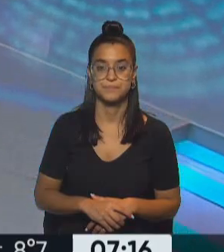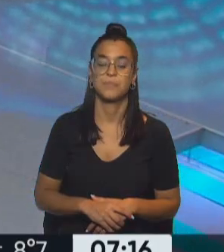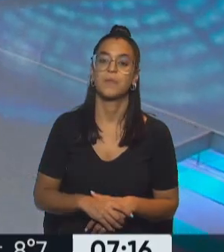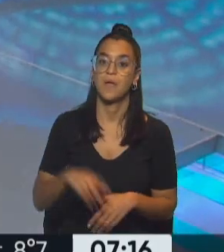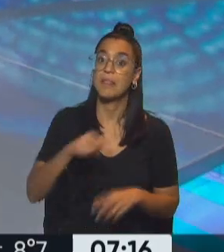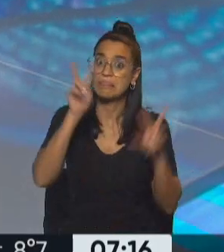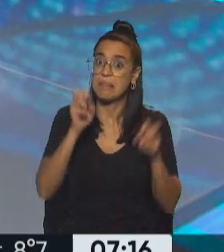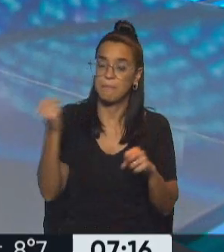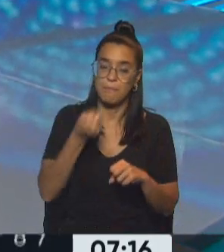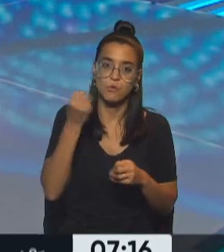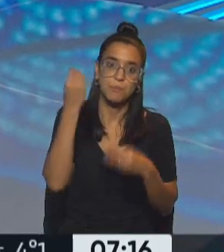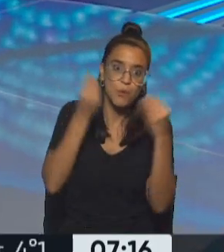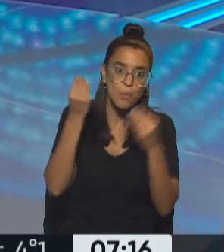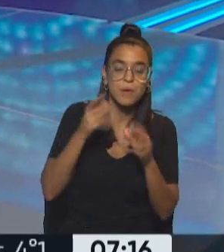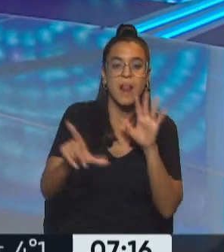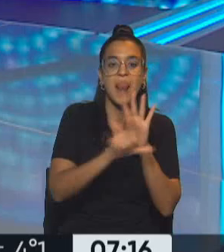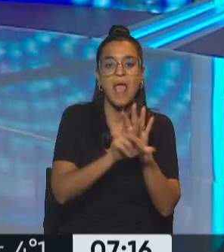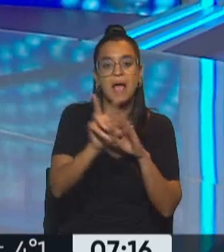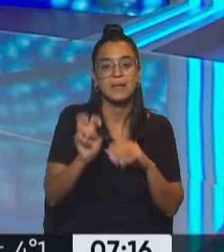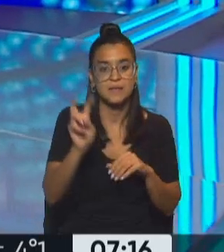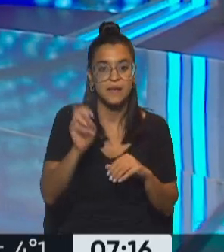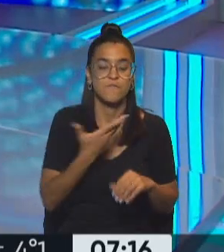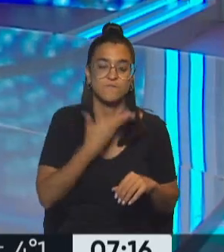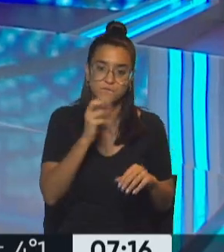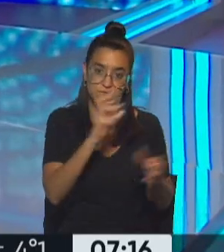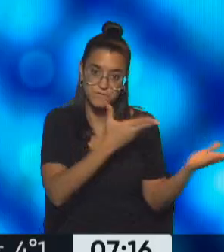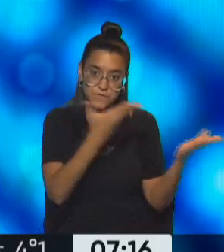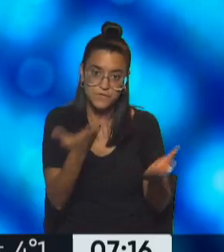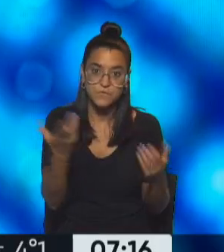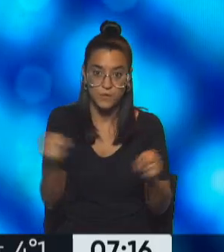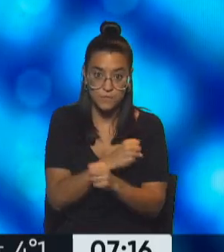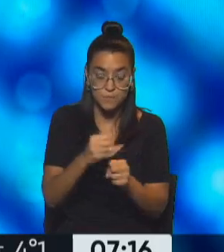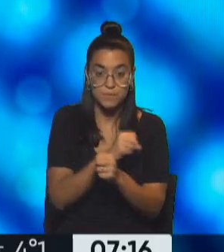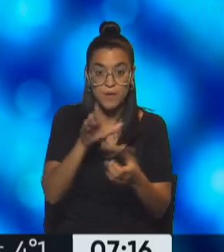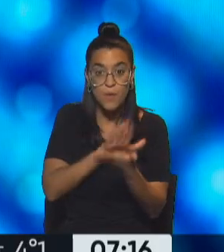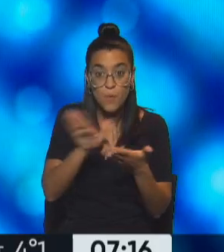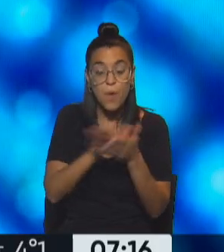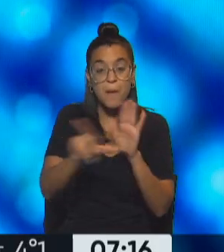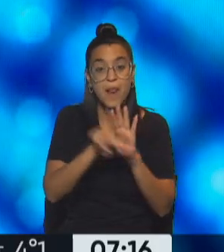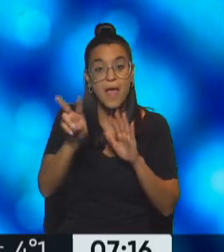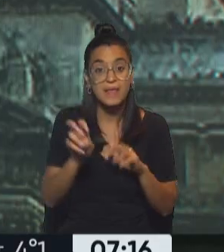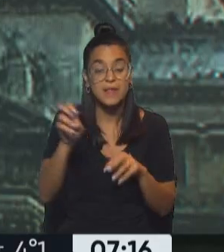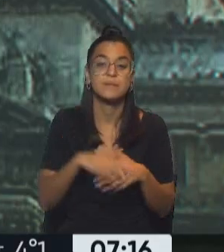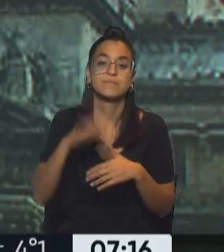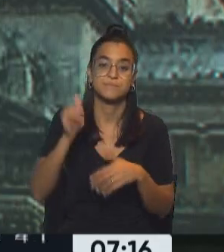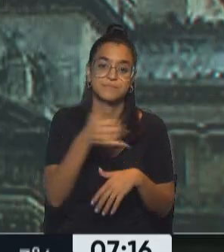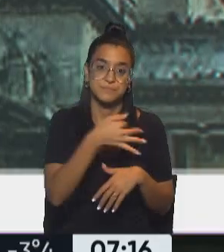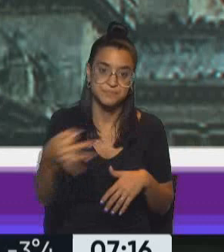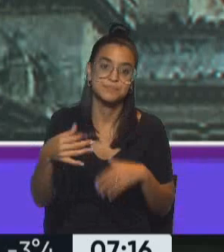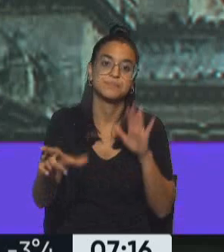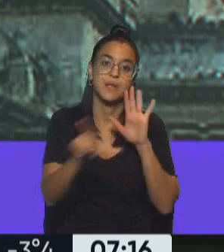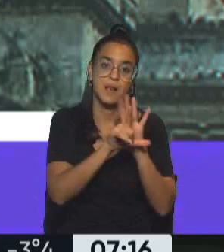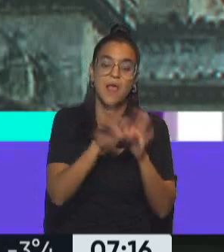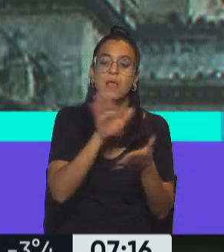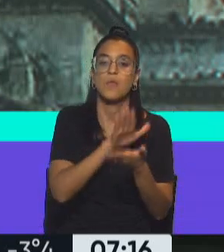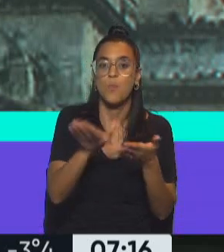Es otro de los grandes temas de preocupación. Ley de alquileres. Flor Barragán, a ver, ¿se confirma que se va a tratar una nueva ley de alquileres? Así es, sí. Se va a tratar una